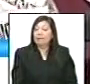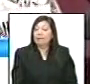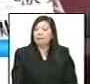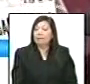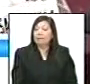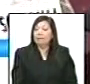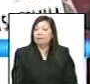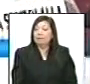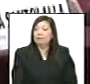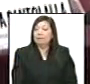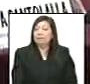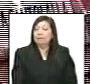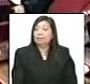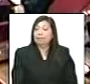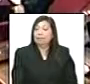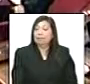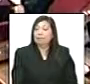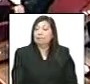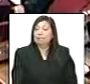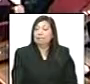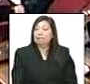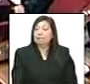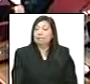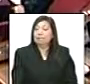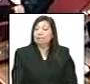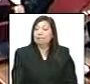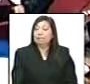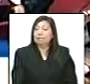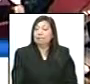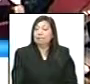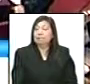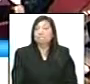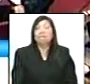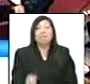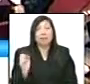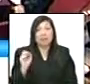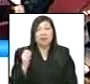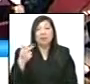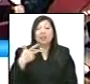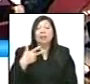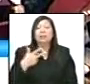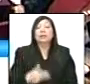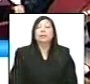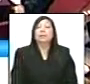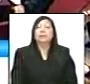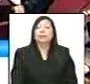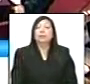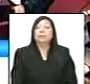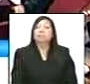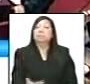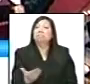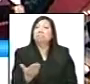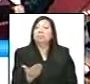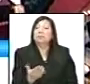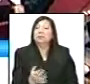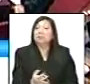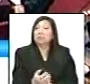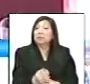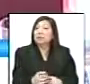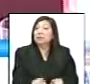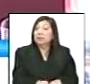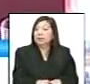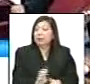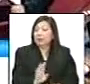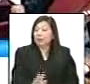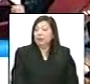la redacción. Gracias, congresista Costa. Sí, es la tercera, el tercer pedido, así que lo acogemos también ahí, por